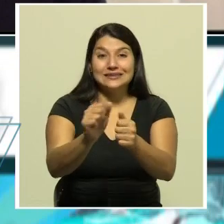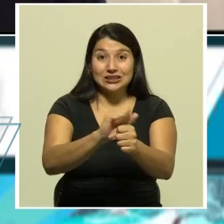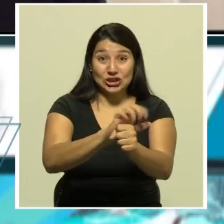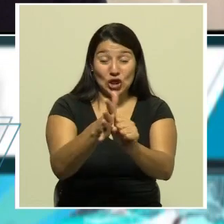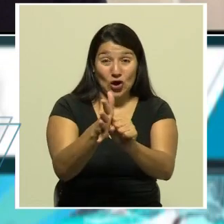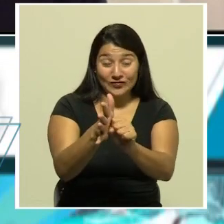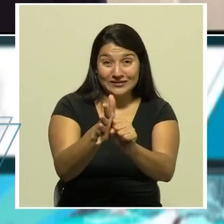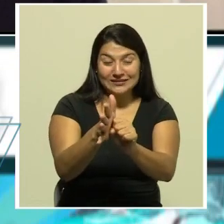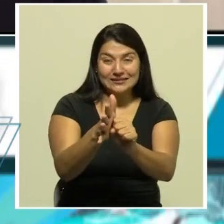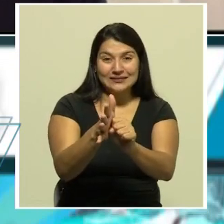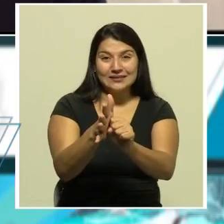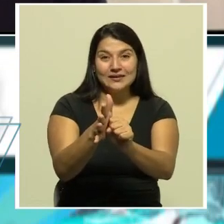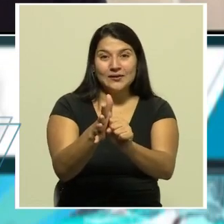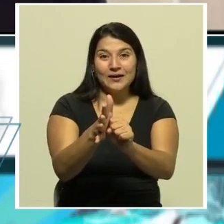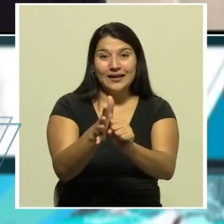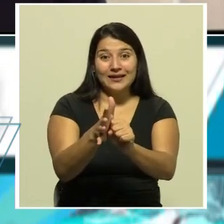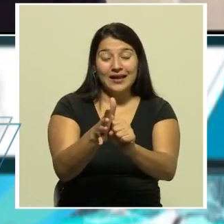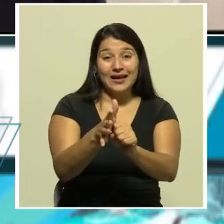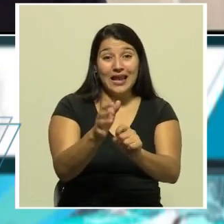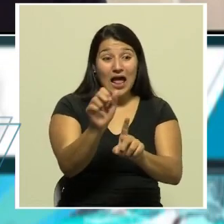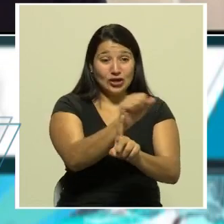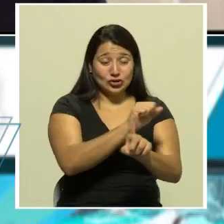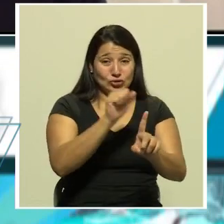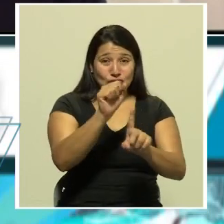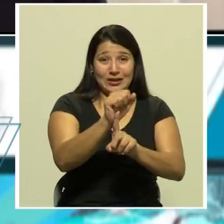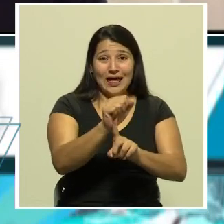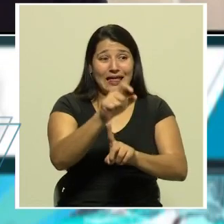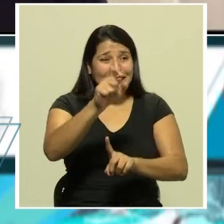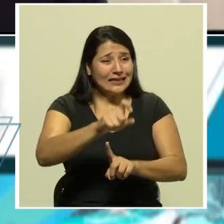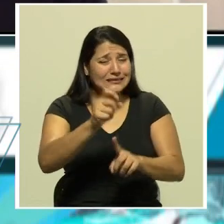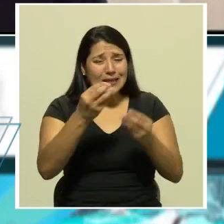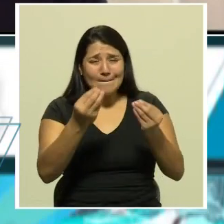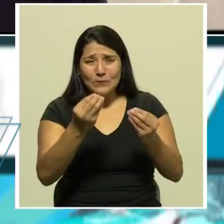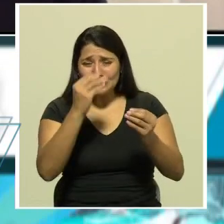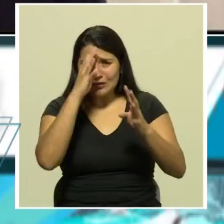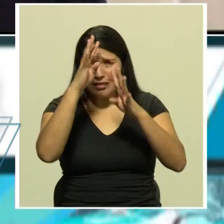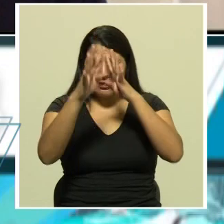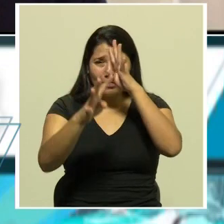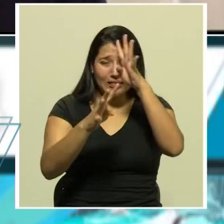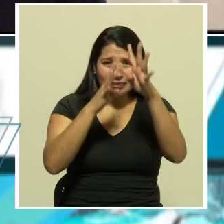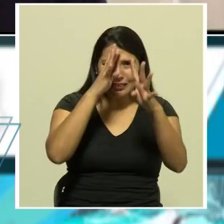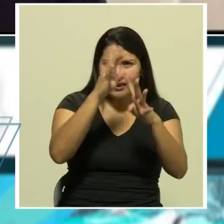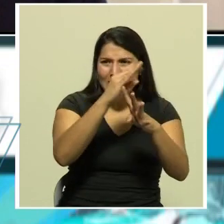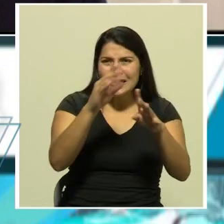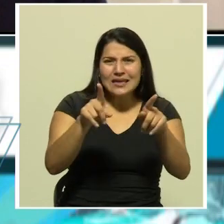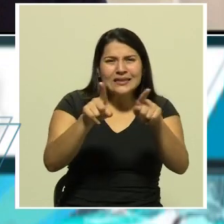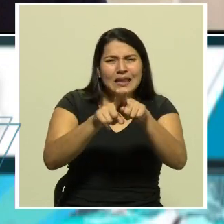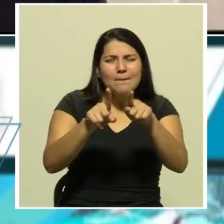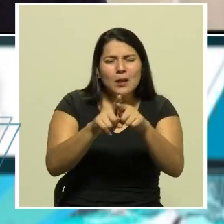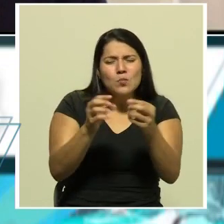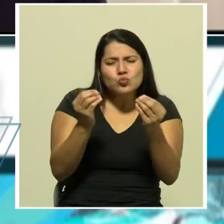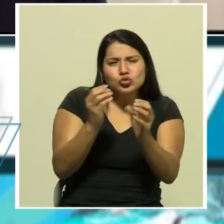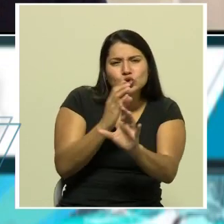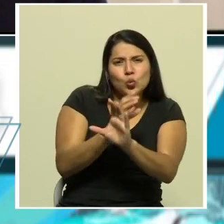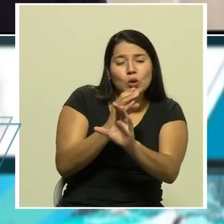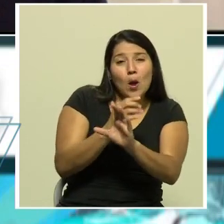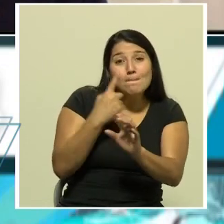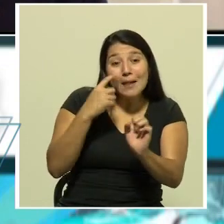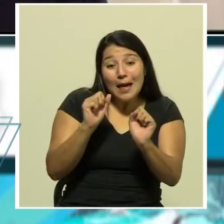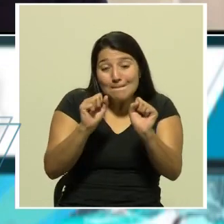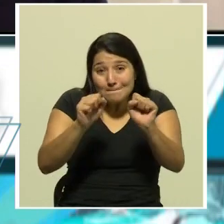requerir de una enorme creatividad y agudeza para poner